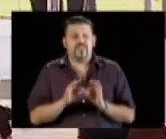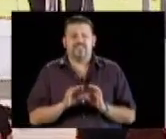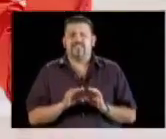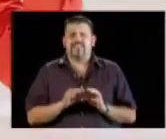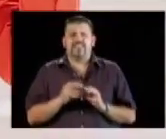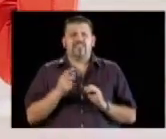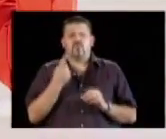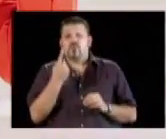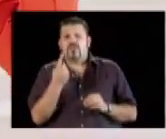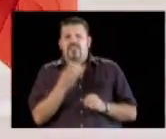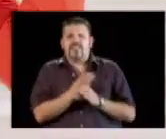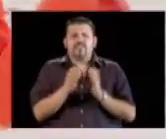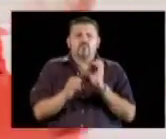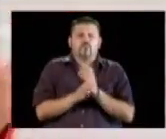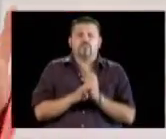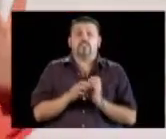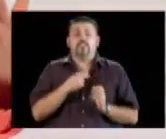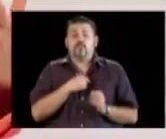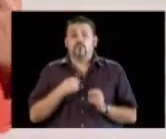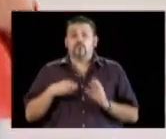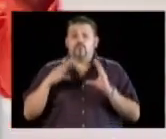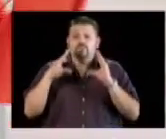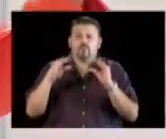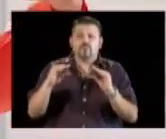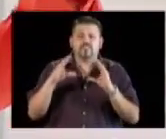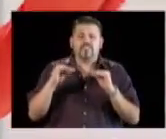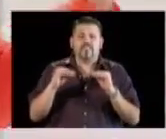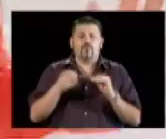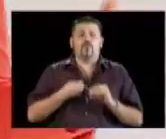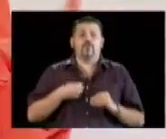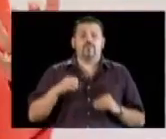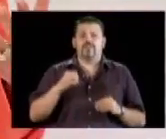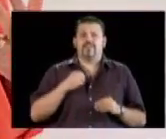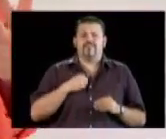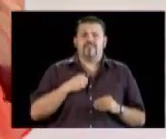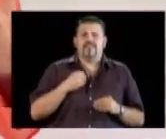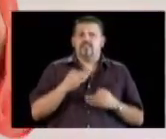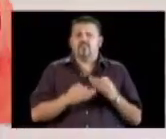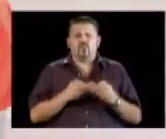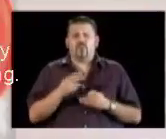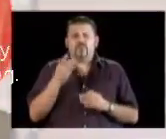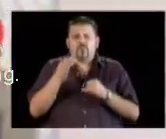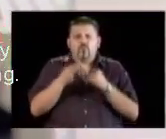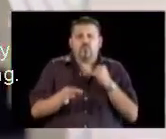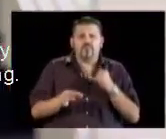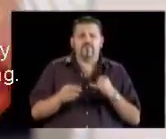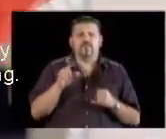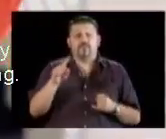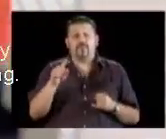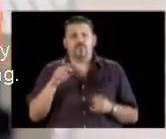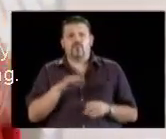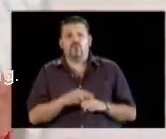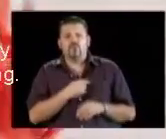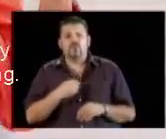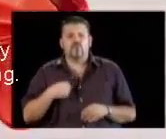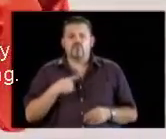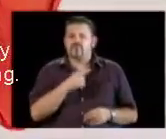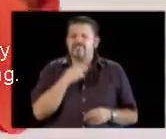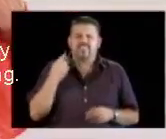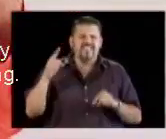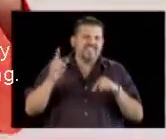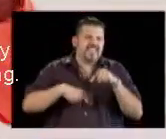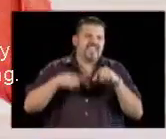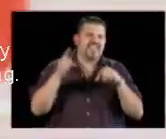de las cosas que hemos enseñado en OmniLife, yo los últimos 2 años, Jorge los últimos 18, es vencer los miedos, algo